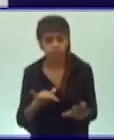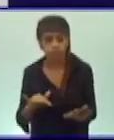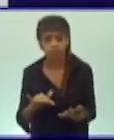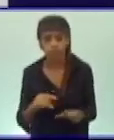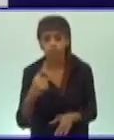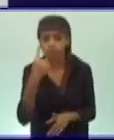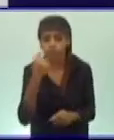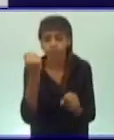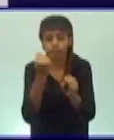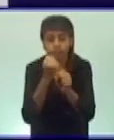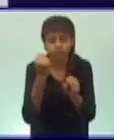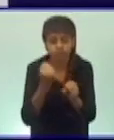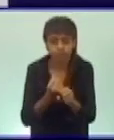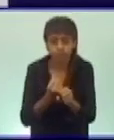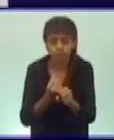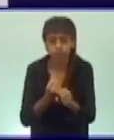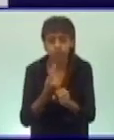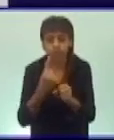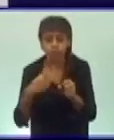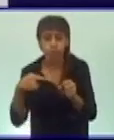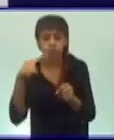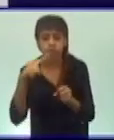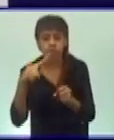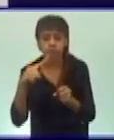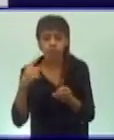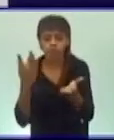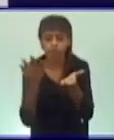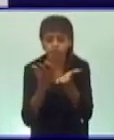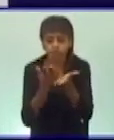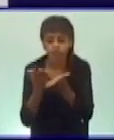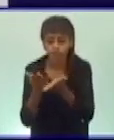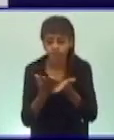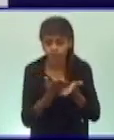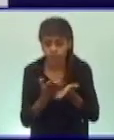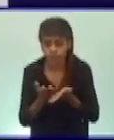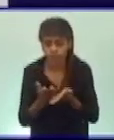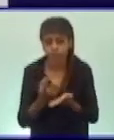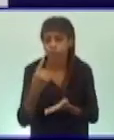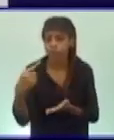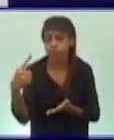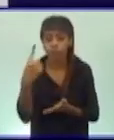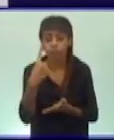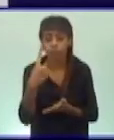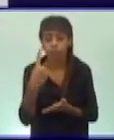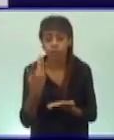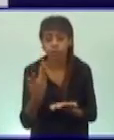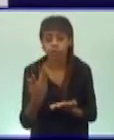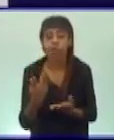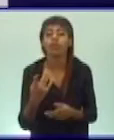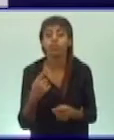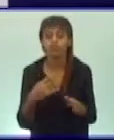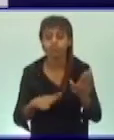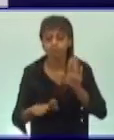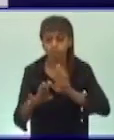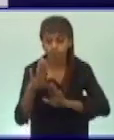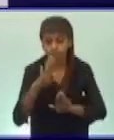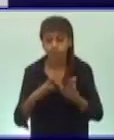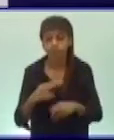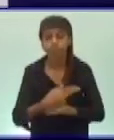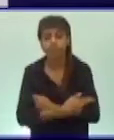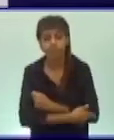el trabajo, los primeros en el estudio, los primeros en la defensa del país.